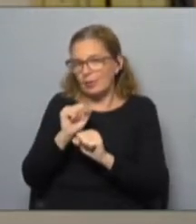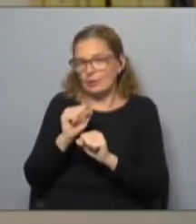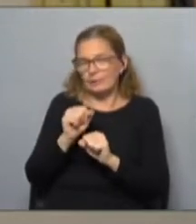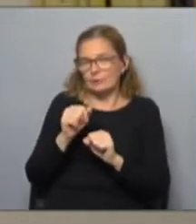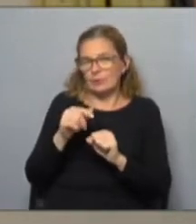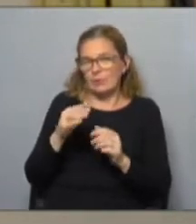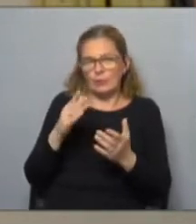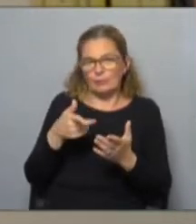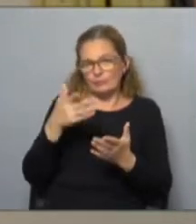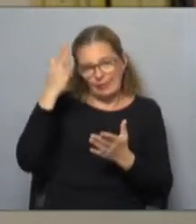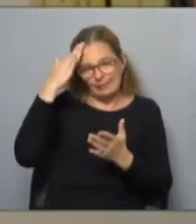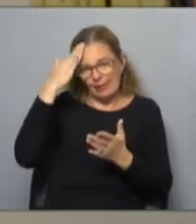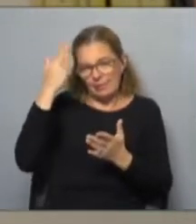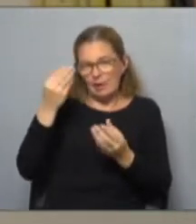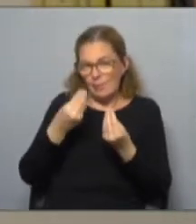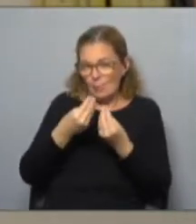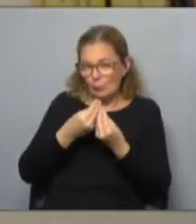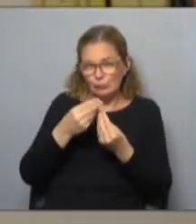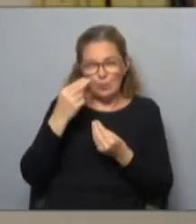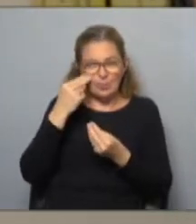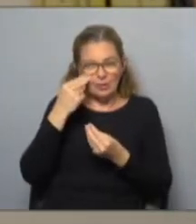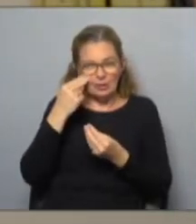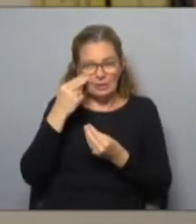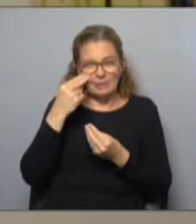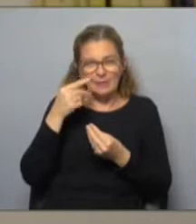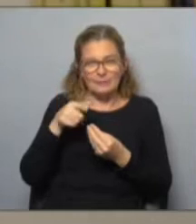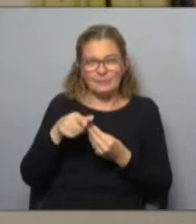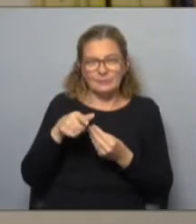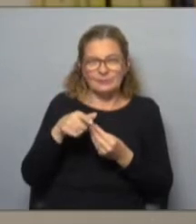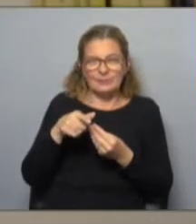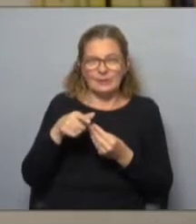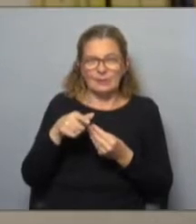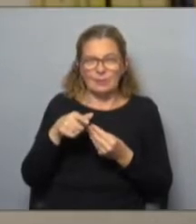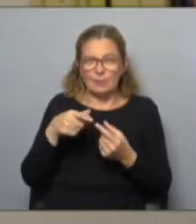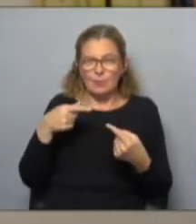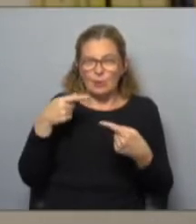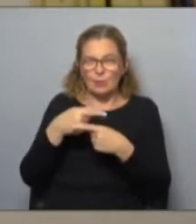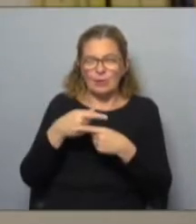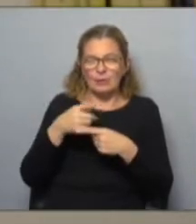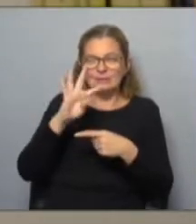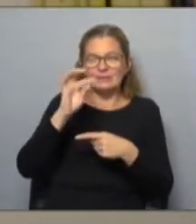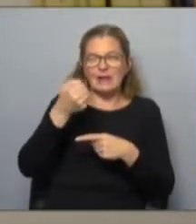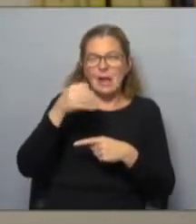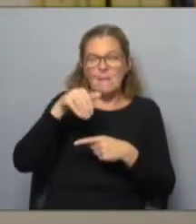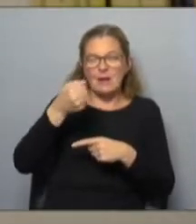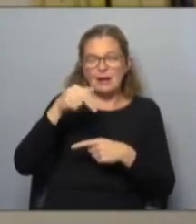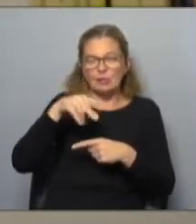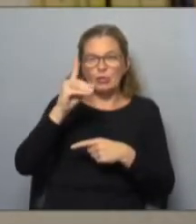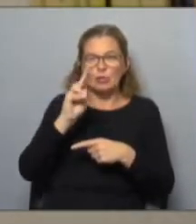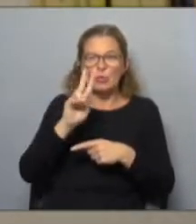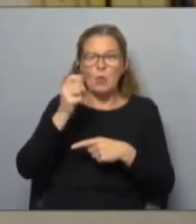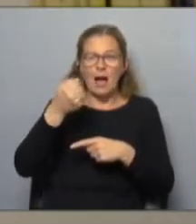documentado que hay muchísimos daños que se causan a especies que están amenazadas, como el tabanduá, por ejemplo, que es un problema